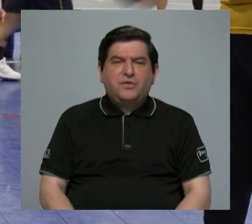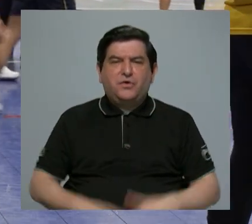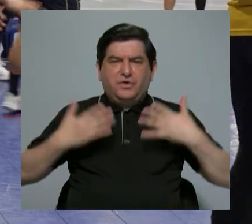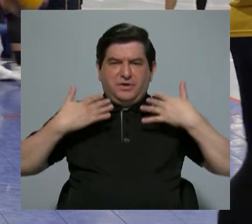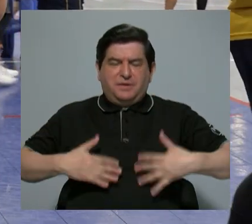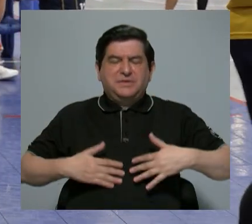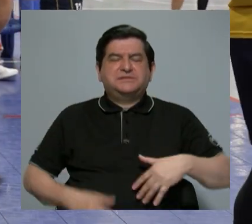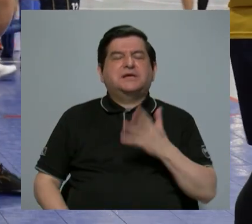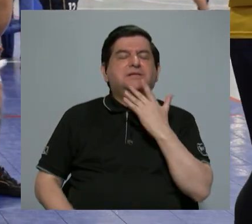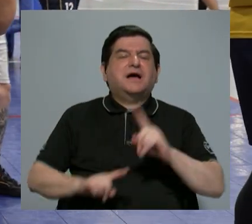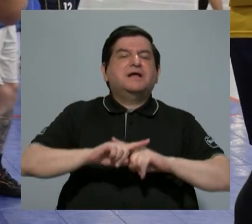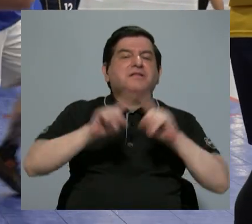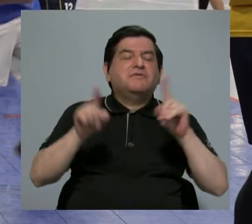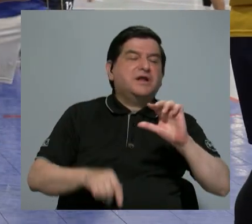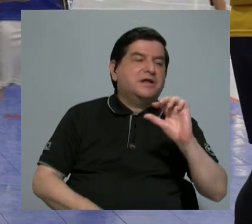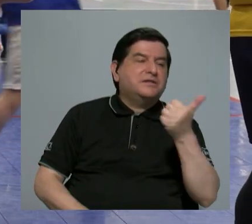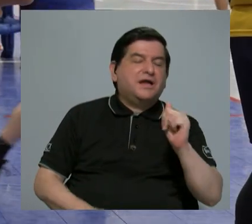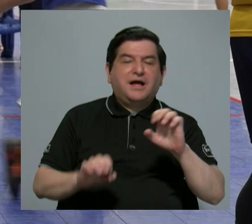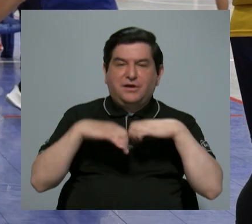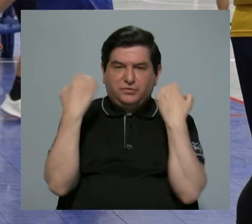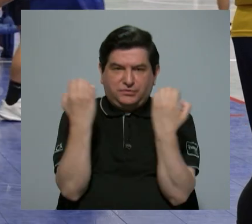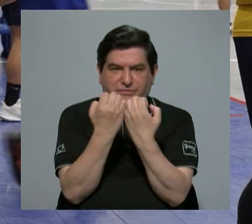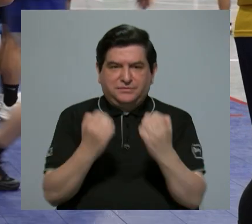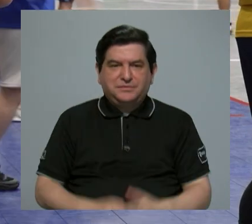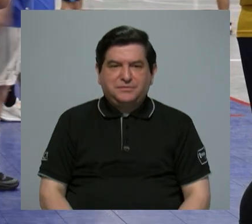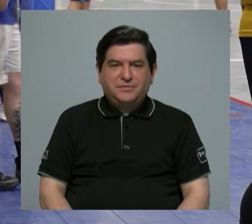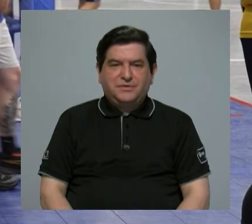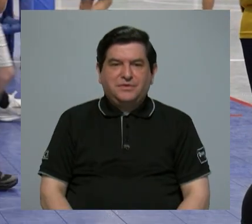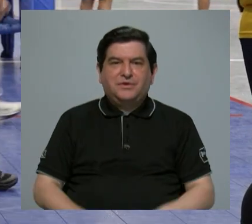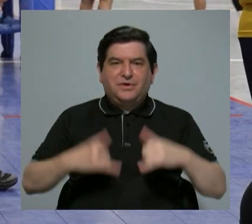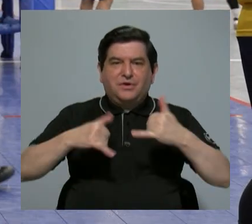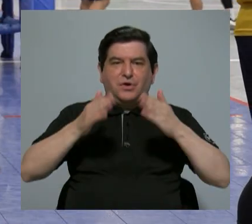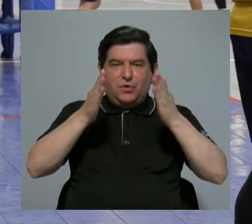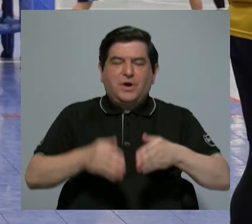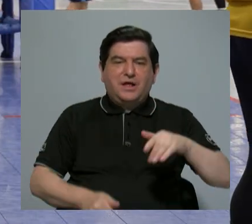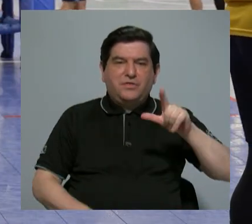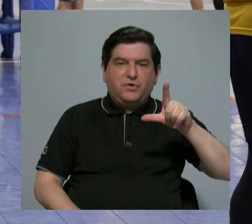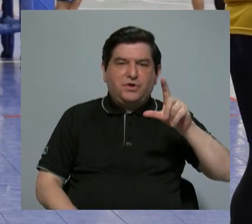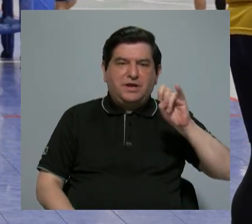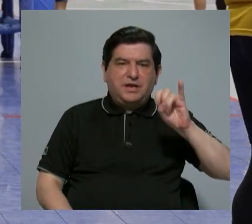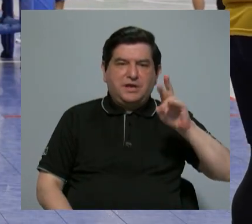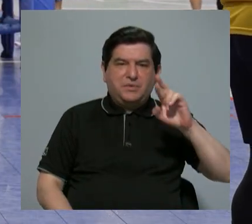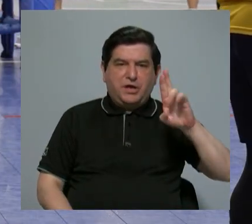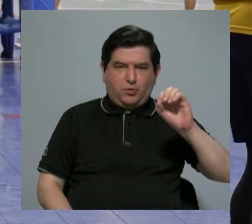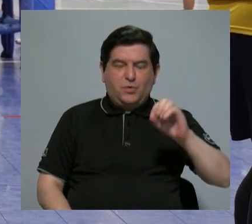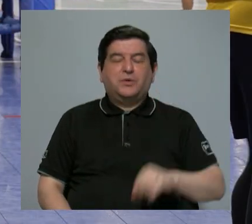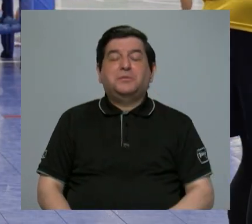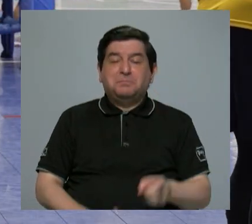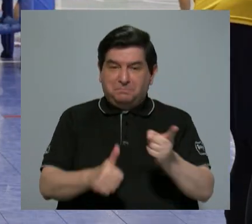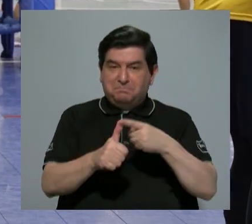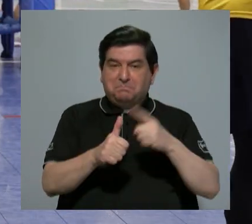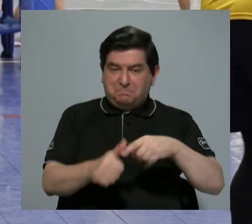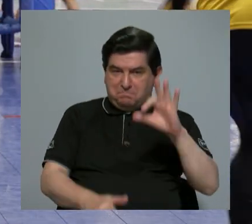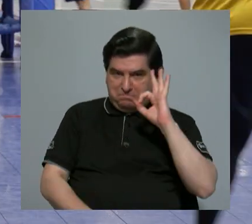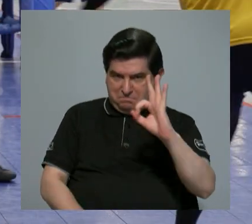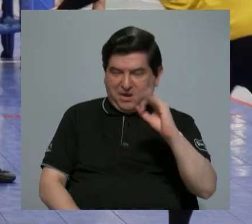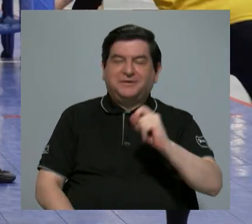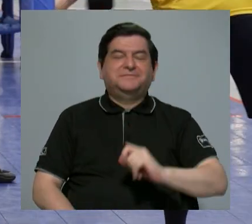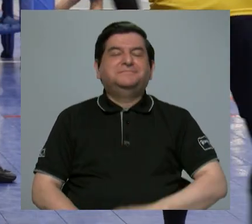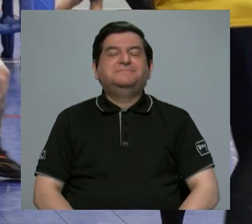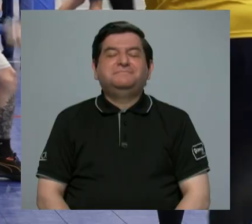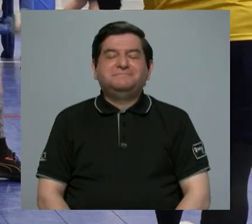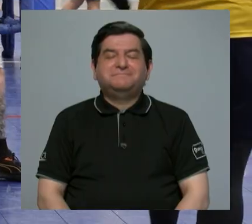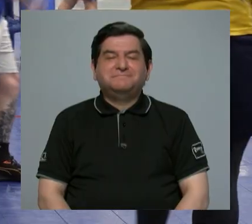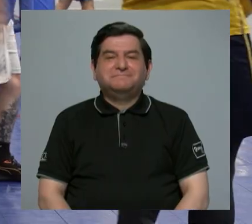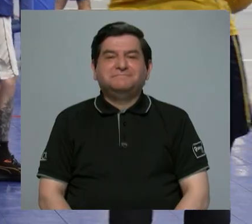una camiseta de color diferente al resto del equipo? La jugadora libero. Muy bien, la primera la tiene buena